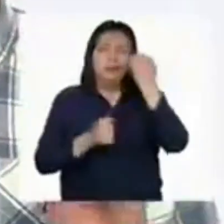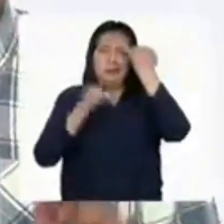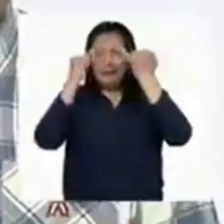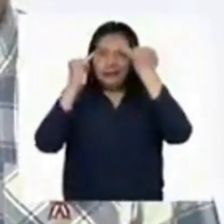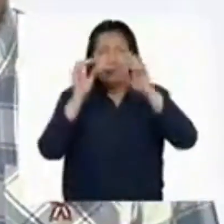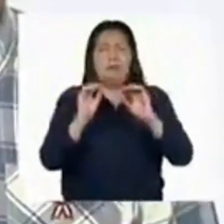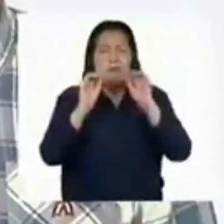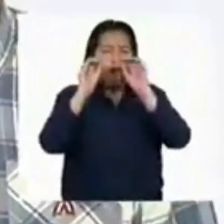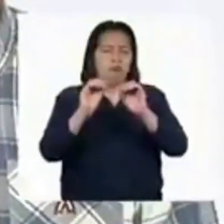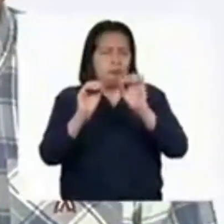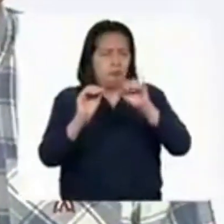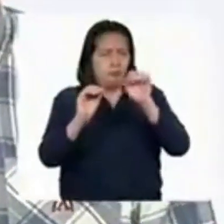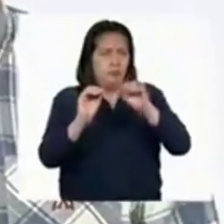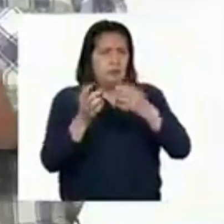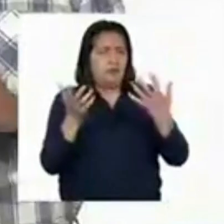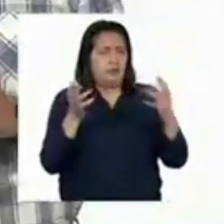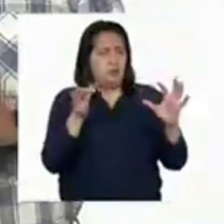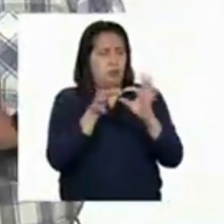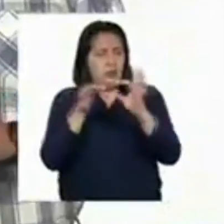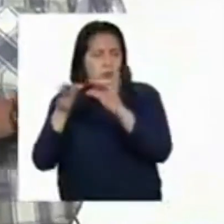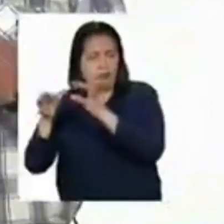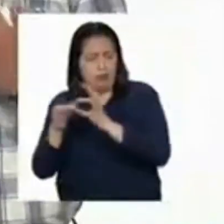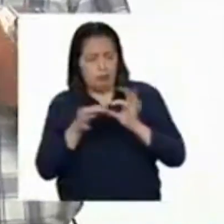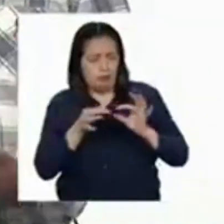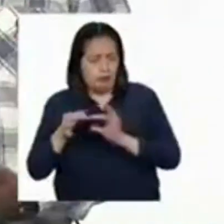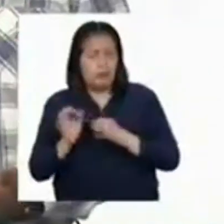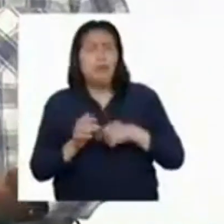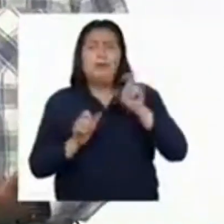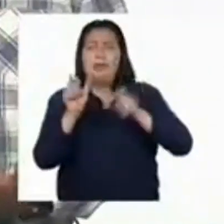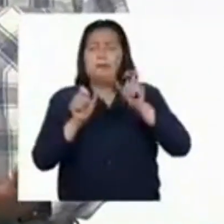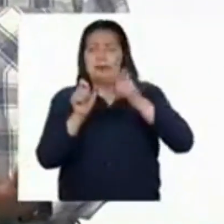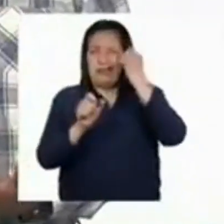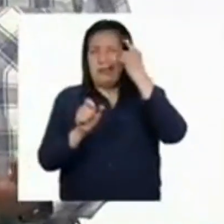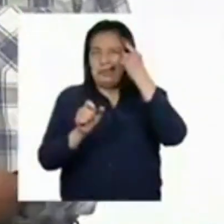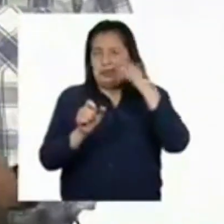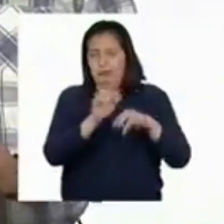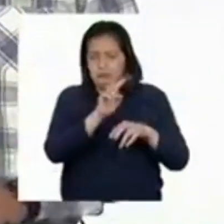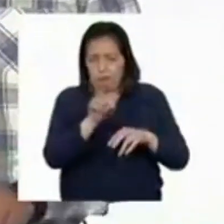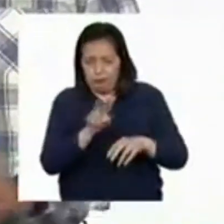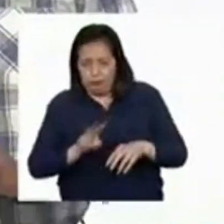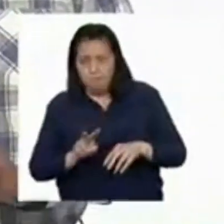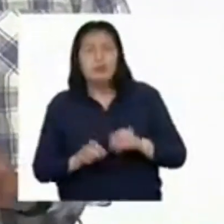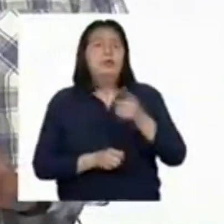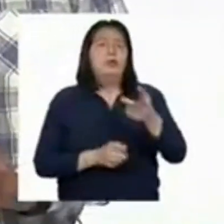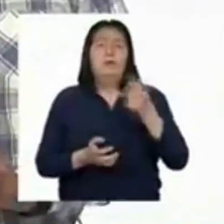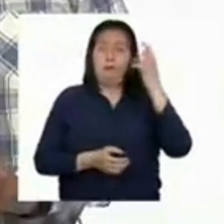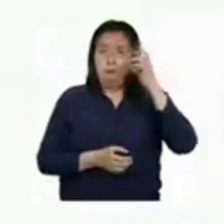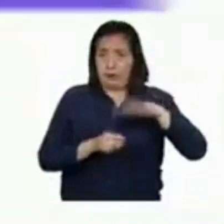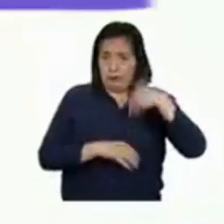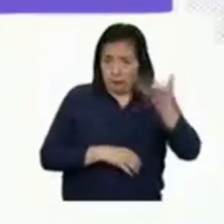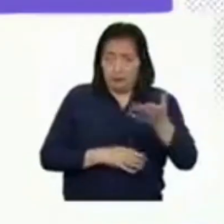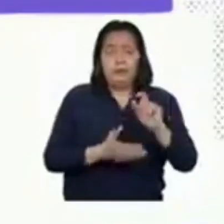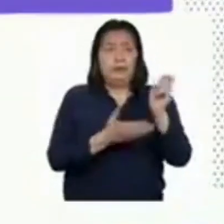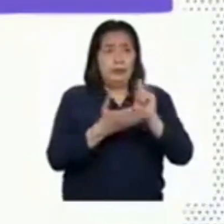ideas estén bien relacionadas entre sí para que nuestro lector entienda lo que queremos decir. Por ello, luego de